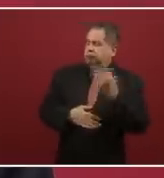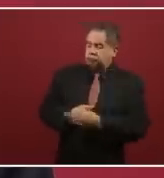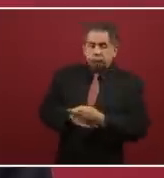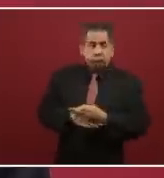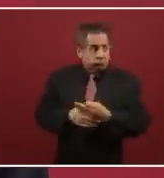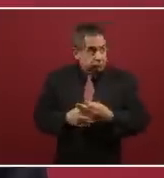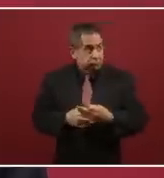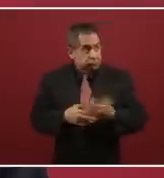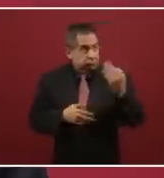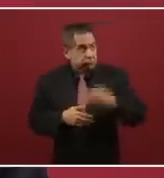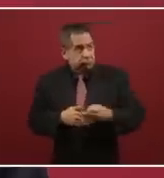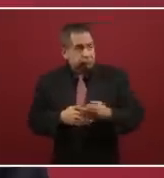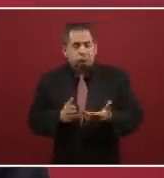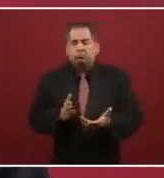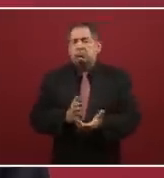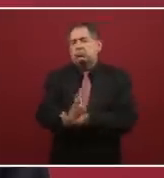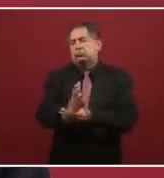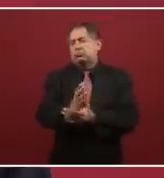ese capítulo